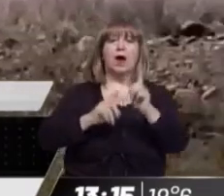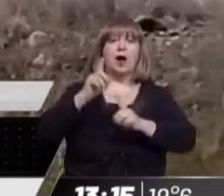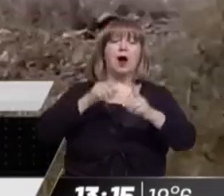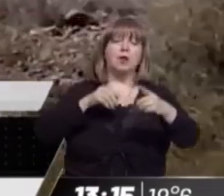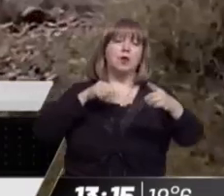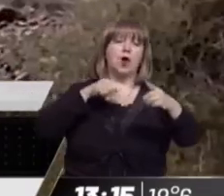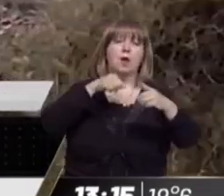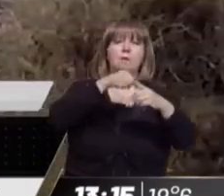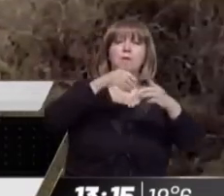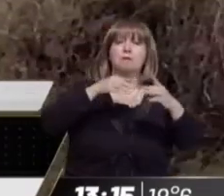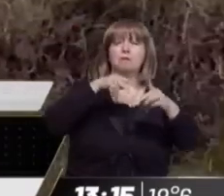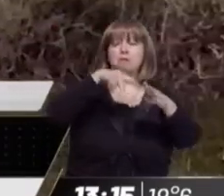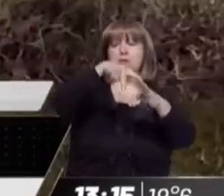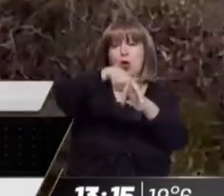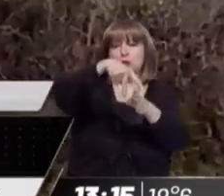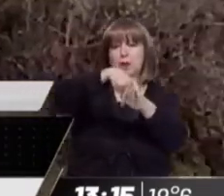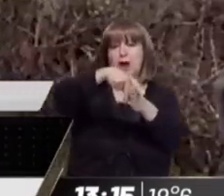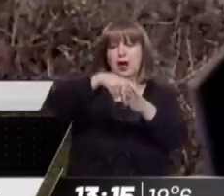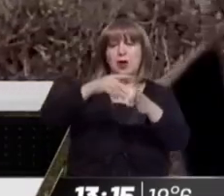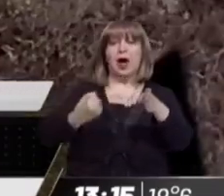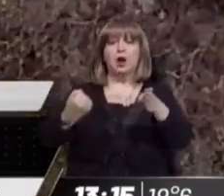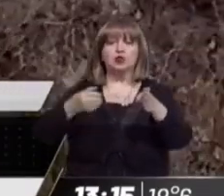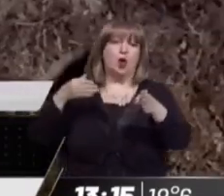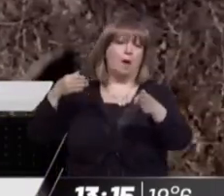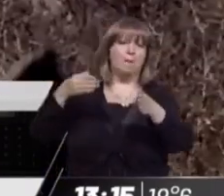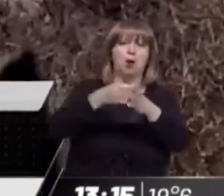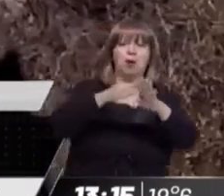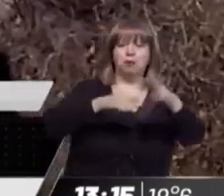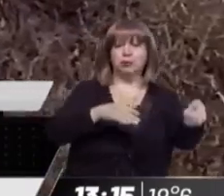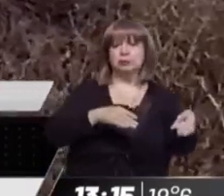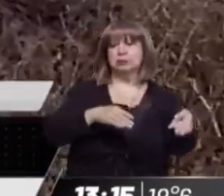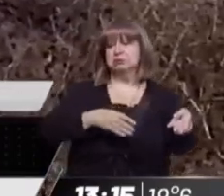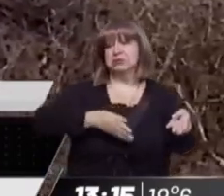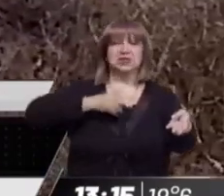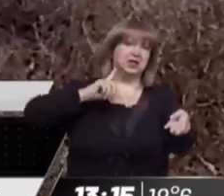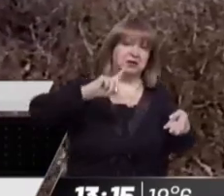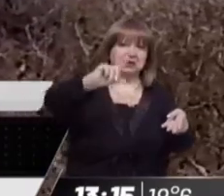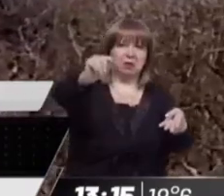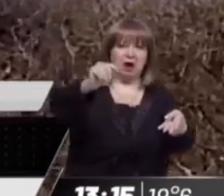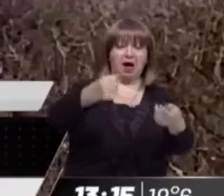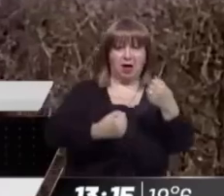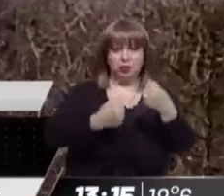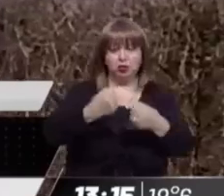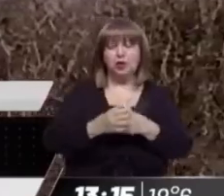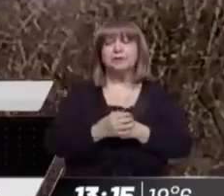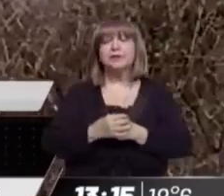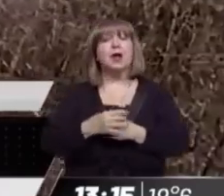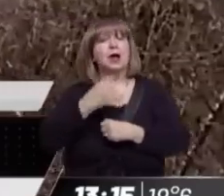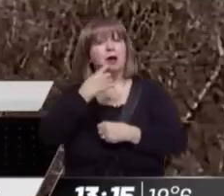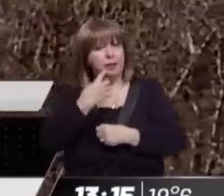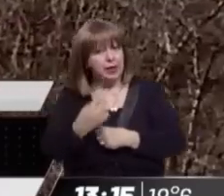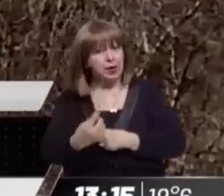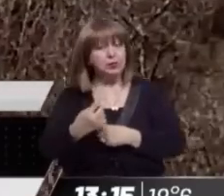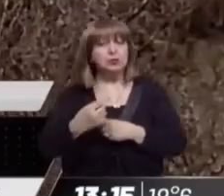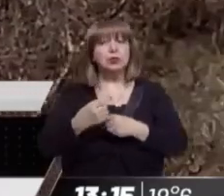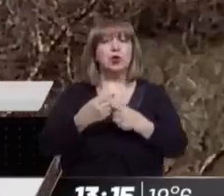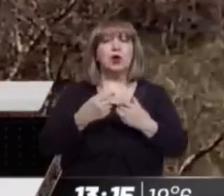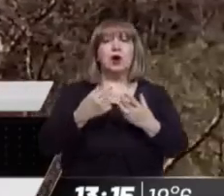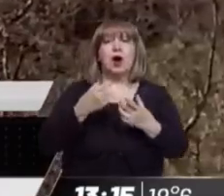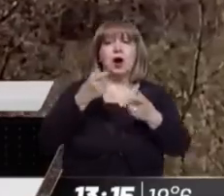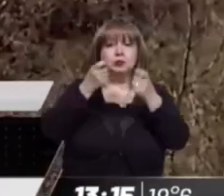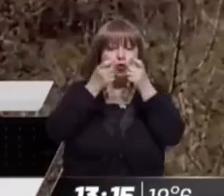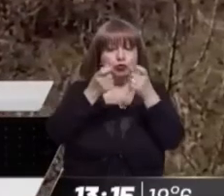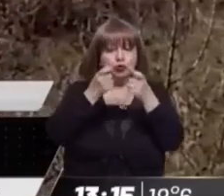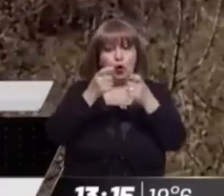controles de algún tipo No no he visto ninguno allá en en para para la parte alta Sí he visto cuando los llaman y se